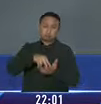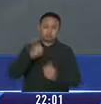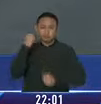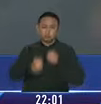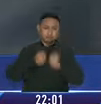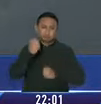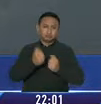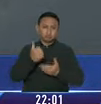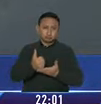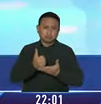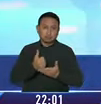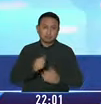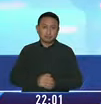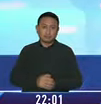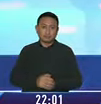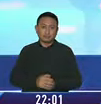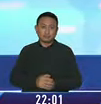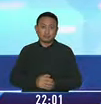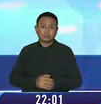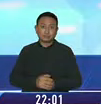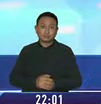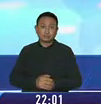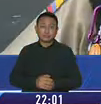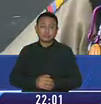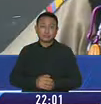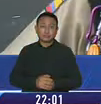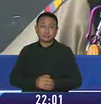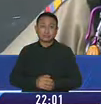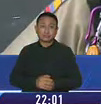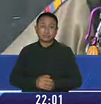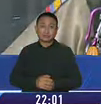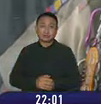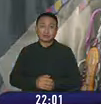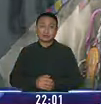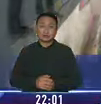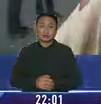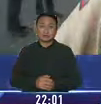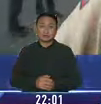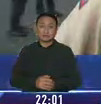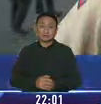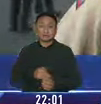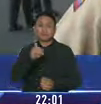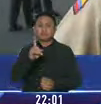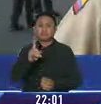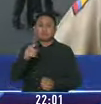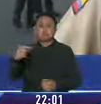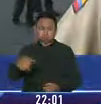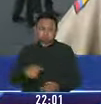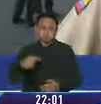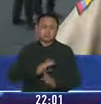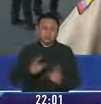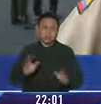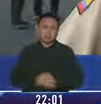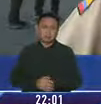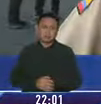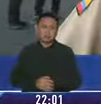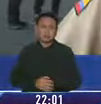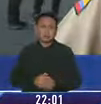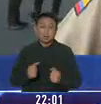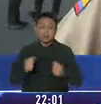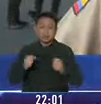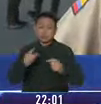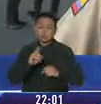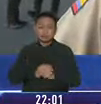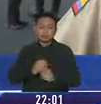Para su suerte, el hecho no llegó a mayores. Porque es como un arma de fuego. Una herida en la parte del abdomen. Asimismo, no fue de gravedad, asimismo